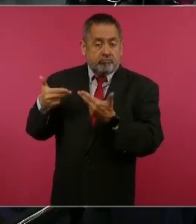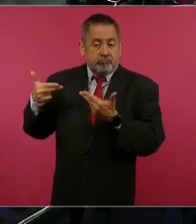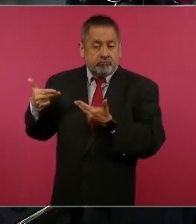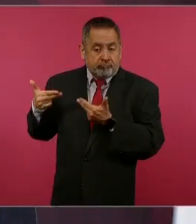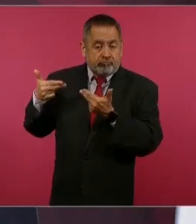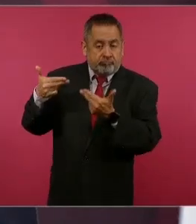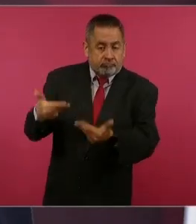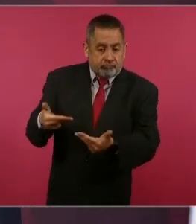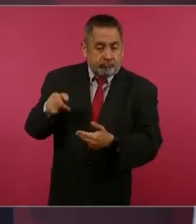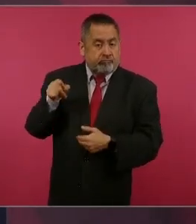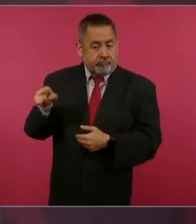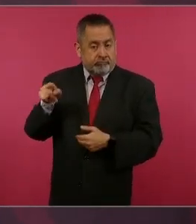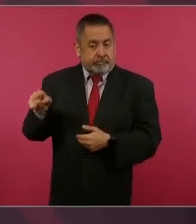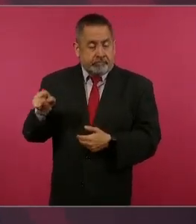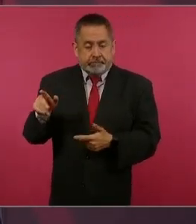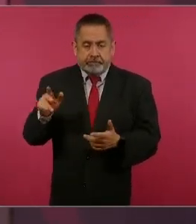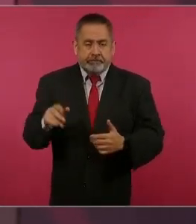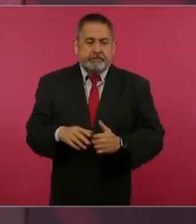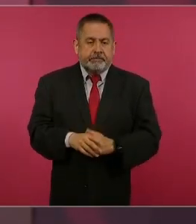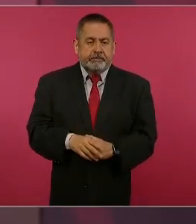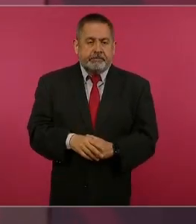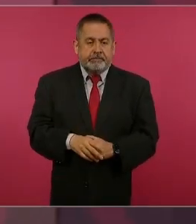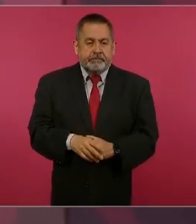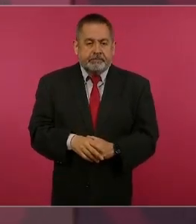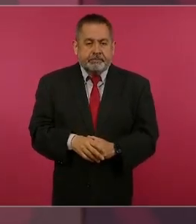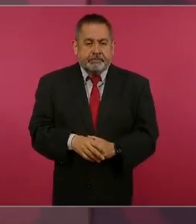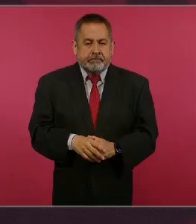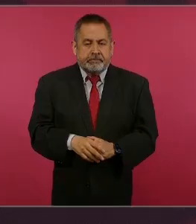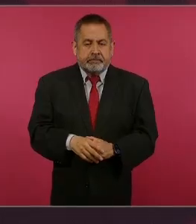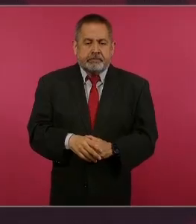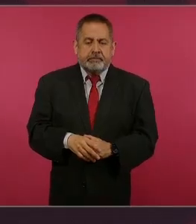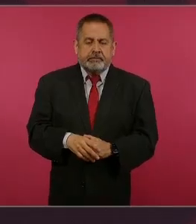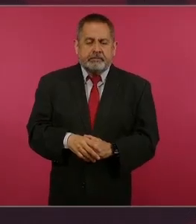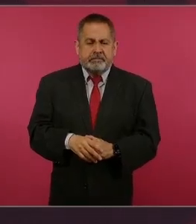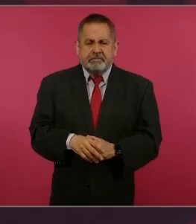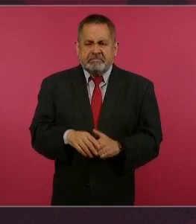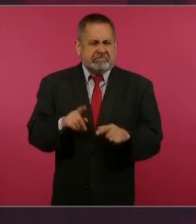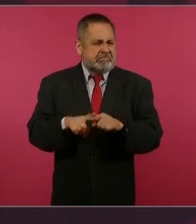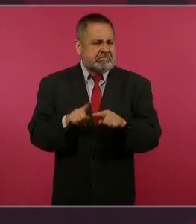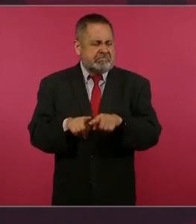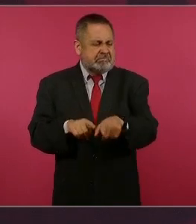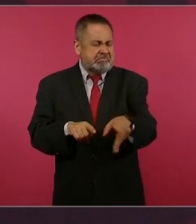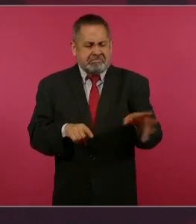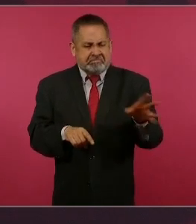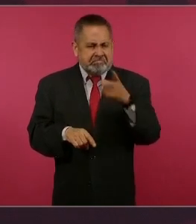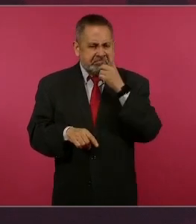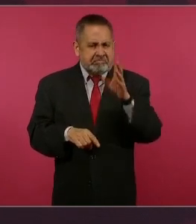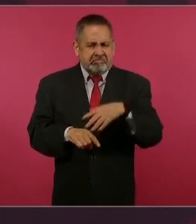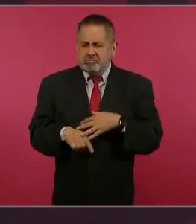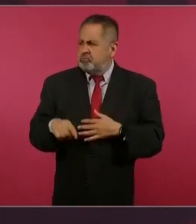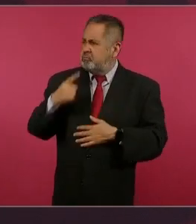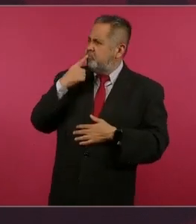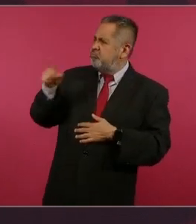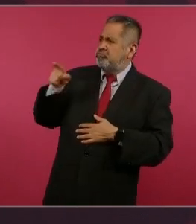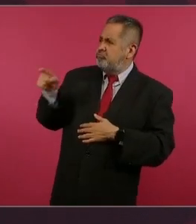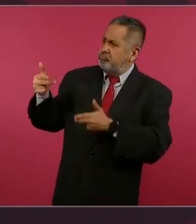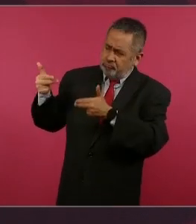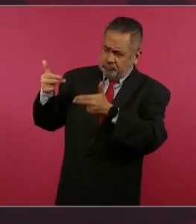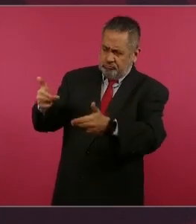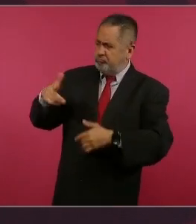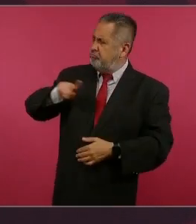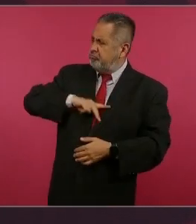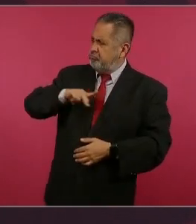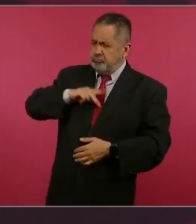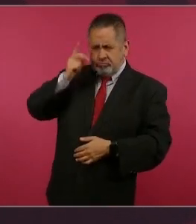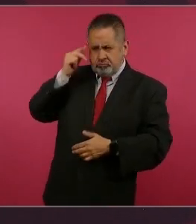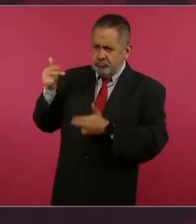y que salió alguien que demandaba a la herencia,